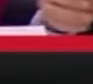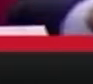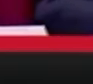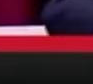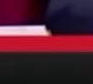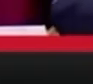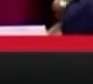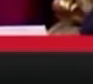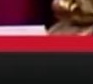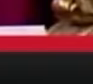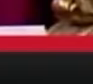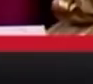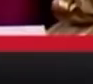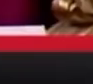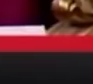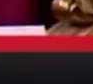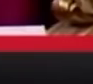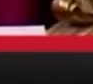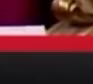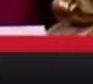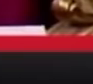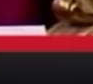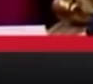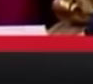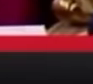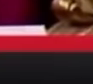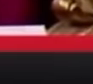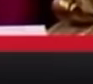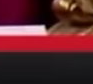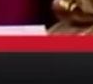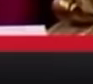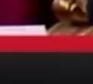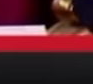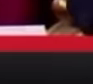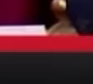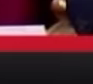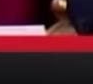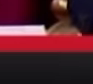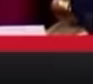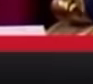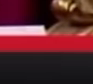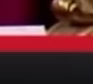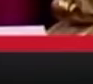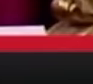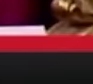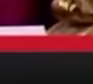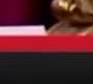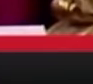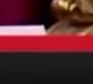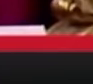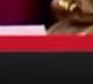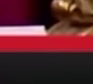la que nosotros estamos... No puedo decir obligados porque gratamente estamos acompañando al alcalde,